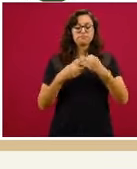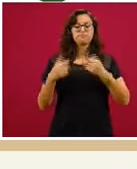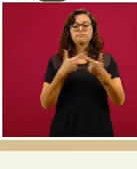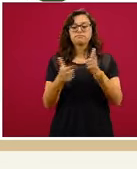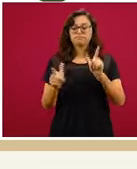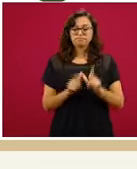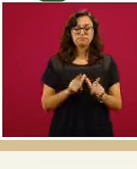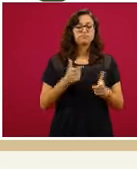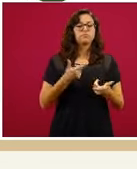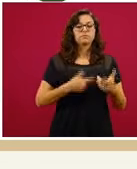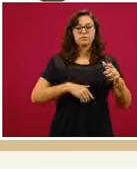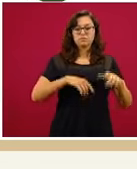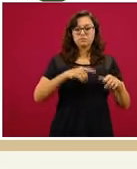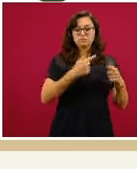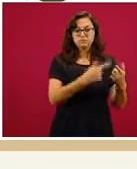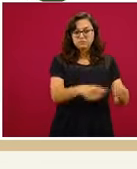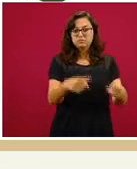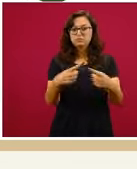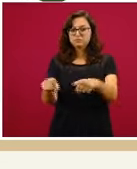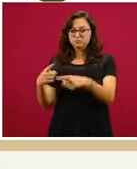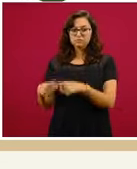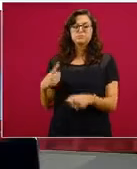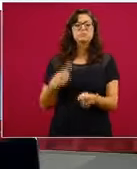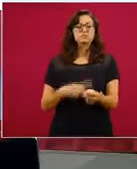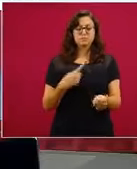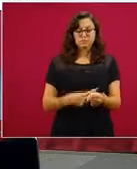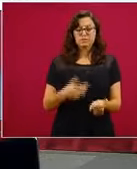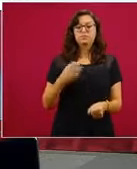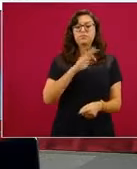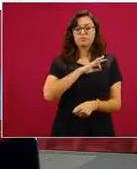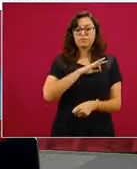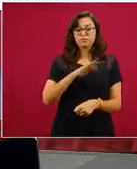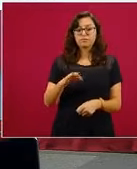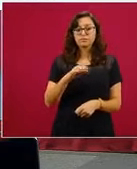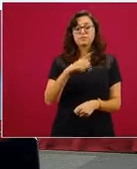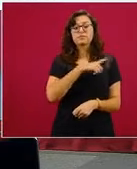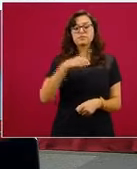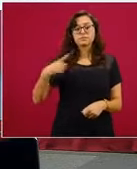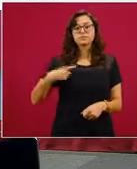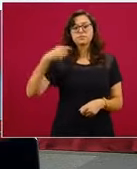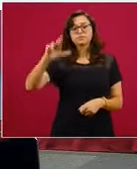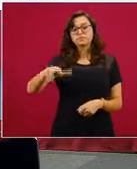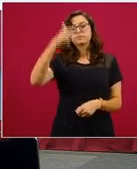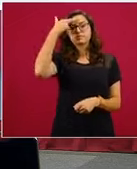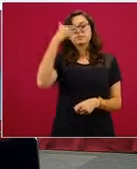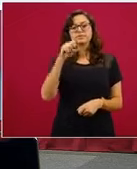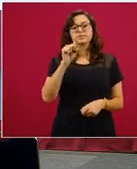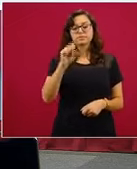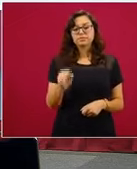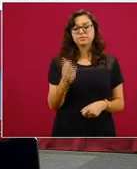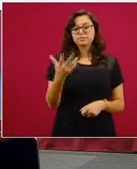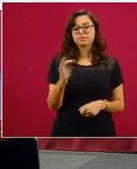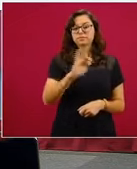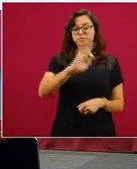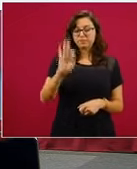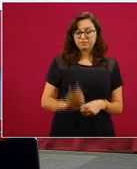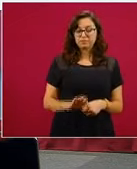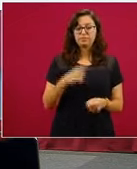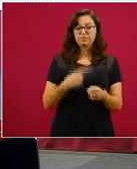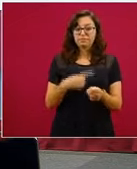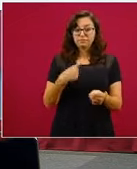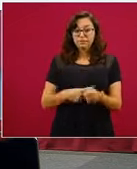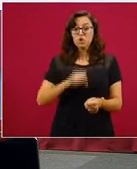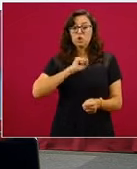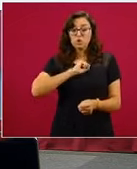la enfermedad. Y recuerden, el 65% de las personas que tienen tuberculosis cursan con alguna otra